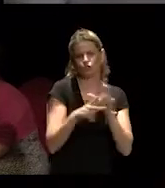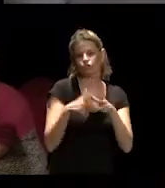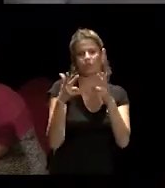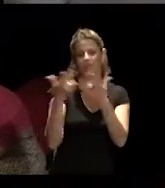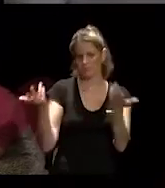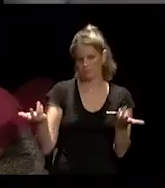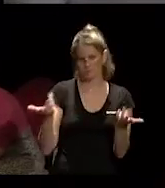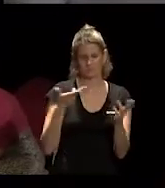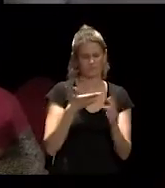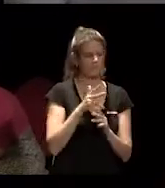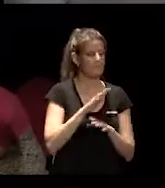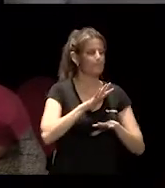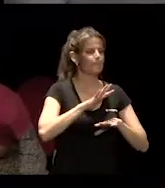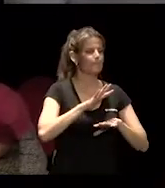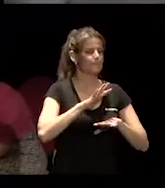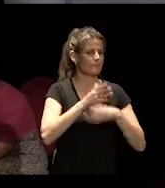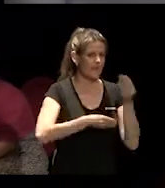sociedad